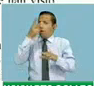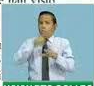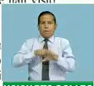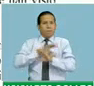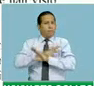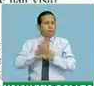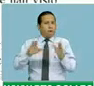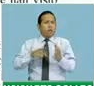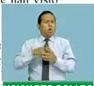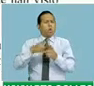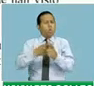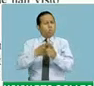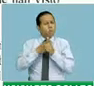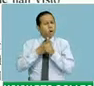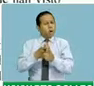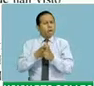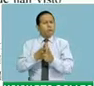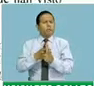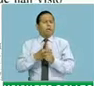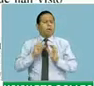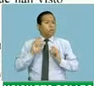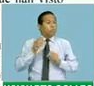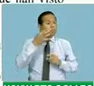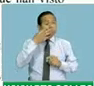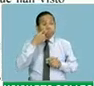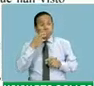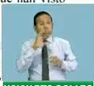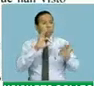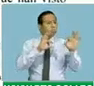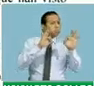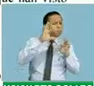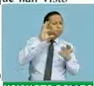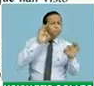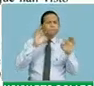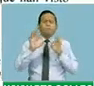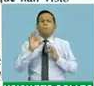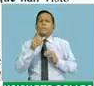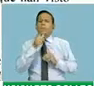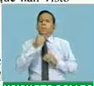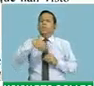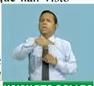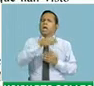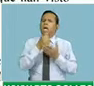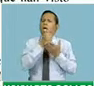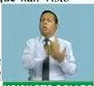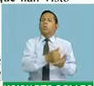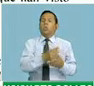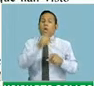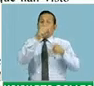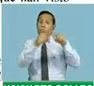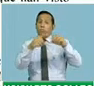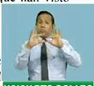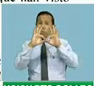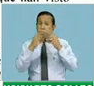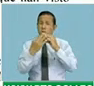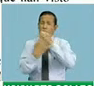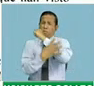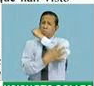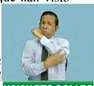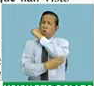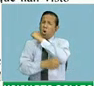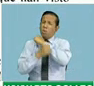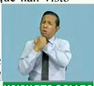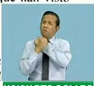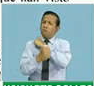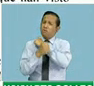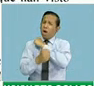con carácter emergente y excepcional. Y accederán a esta ayuda aquellos hogares en situación de pobreza, extrema pobreza